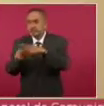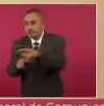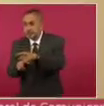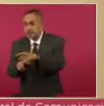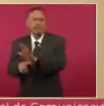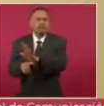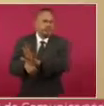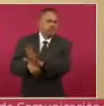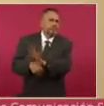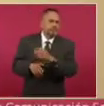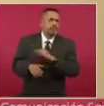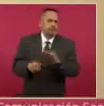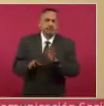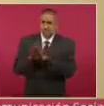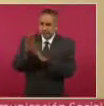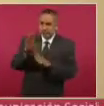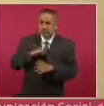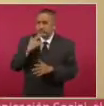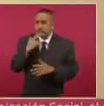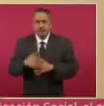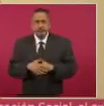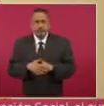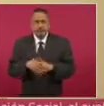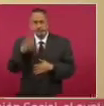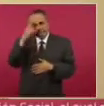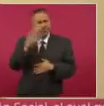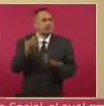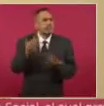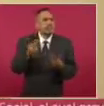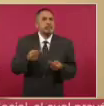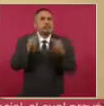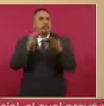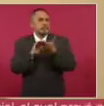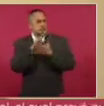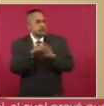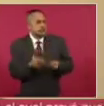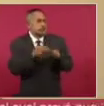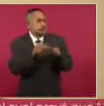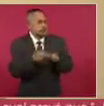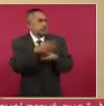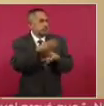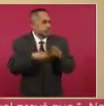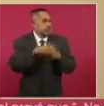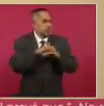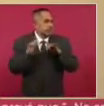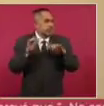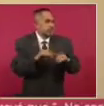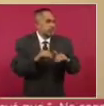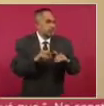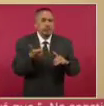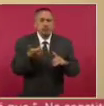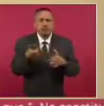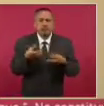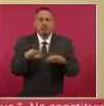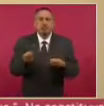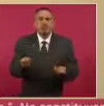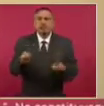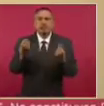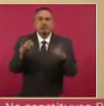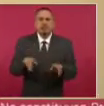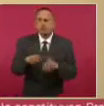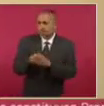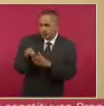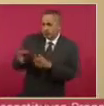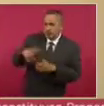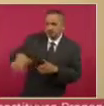de poco o nada sirve atraer inversión y generar empleos cuando estos, lejos de abonar